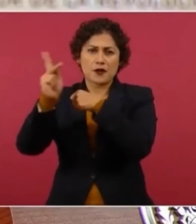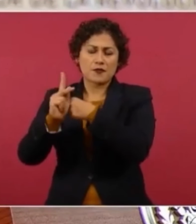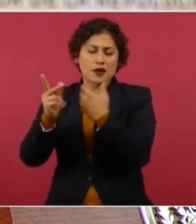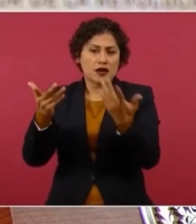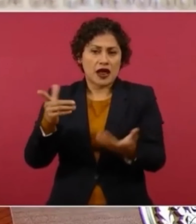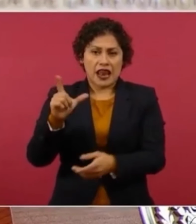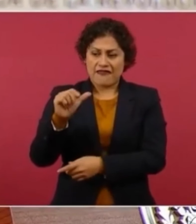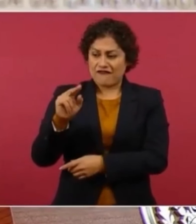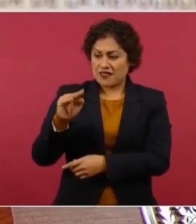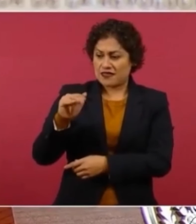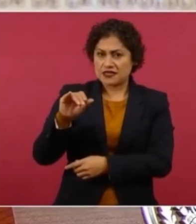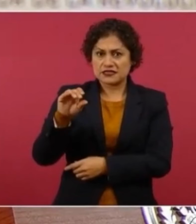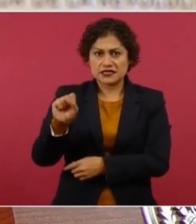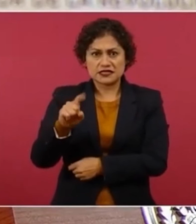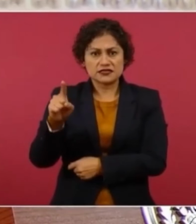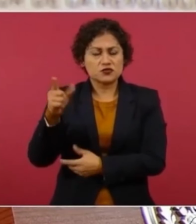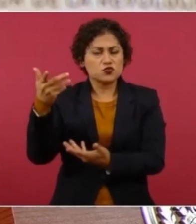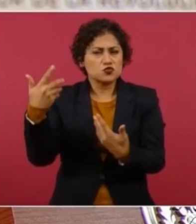libaneses.